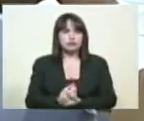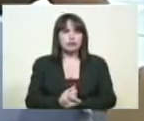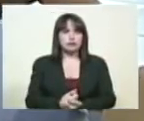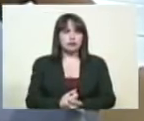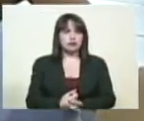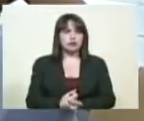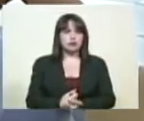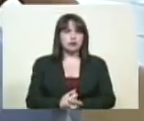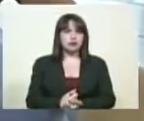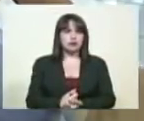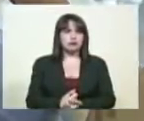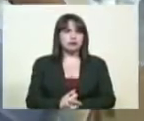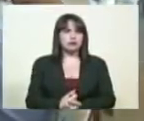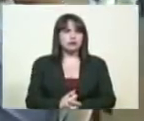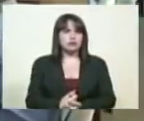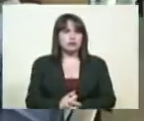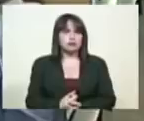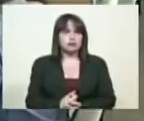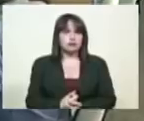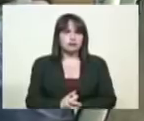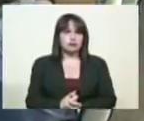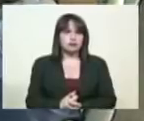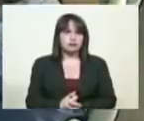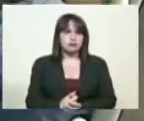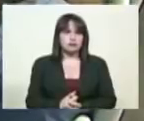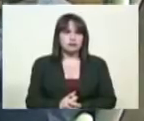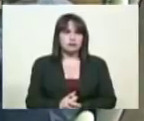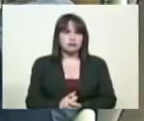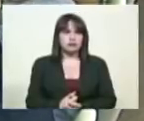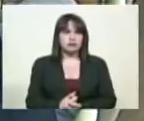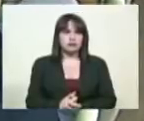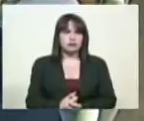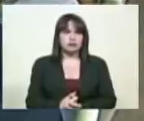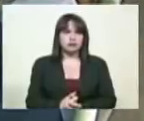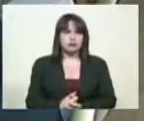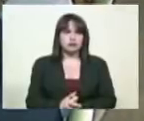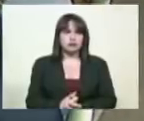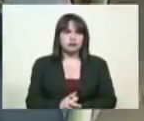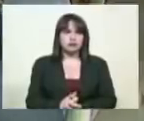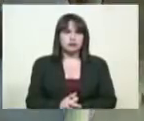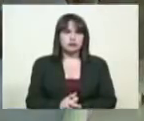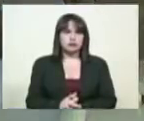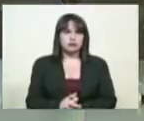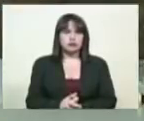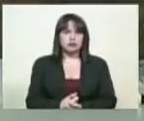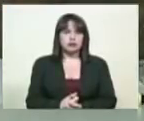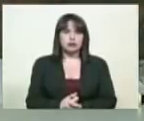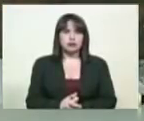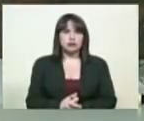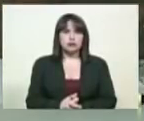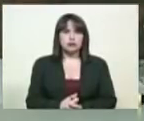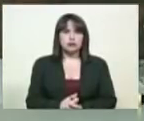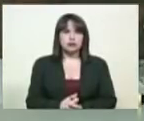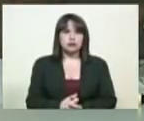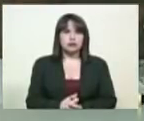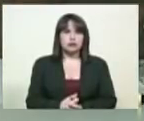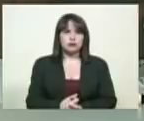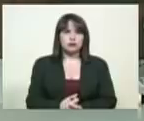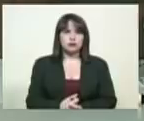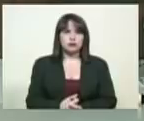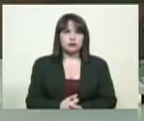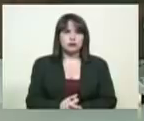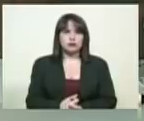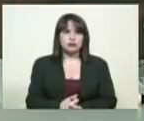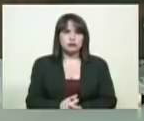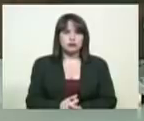vamos hacia allá el pueblo lo apoya y no haber fuerza en esta tierra que detenga